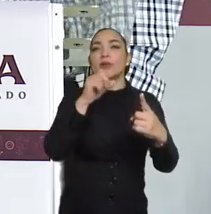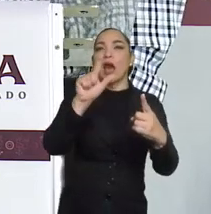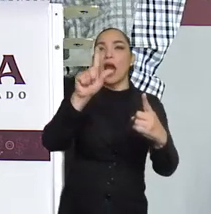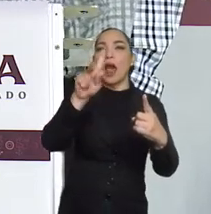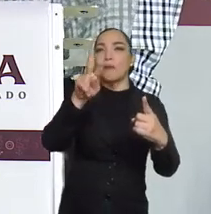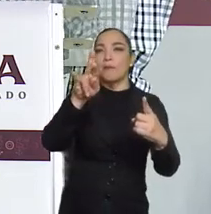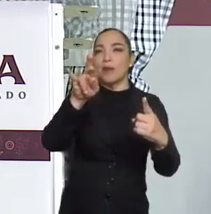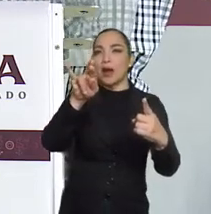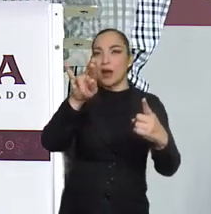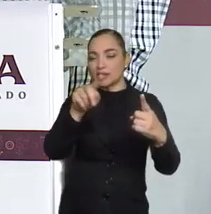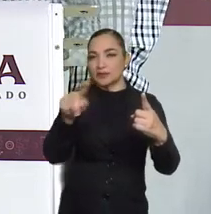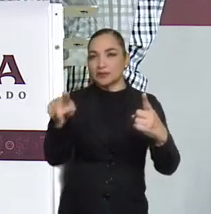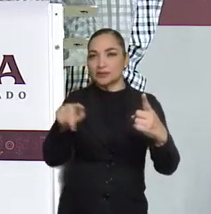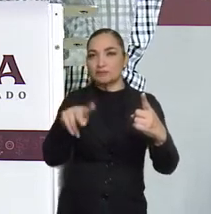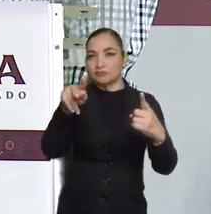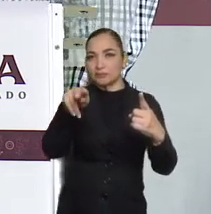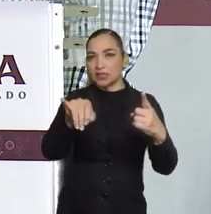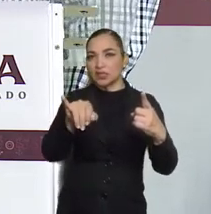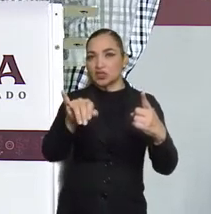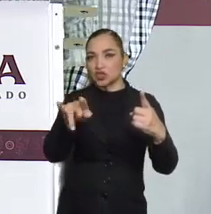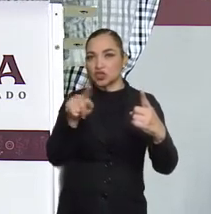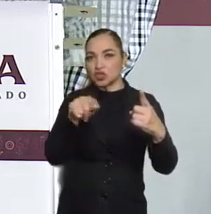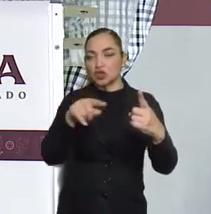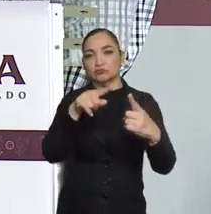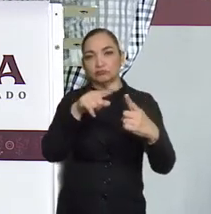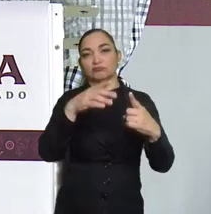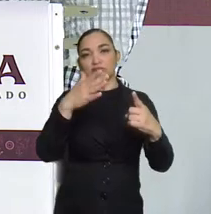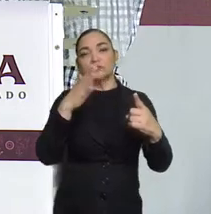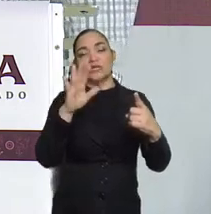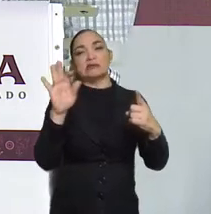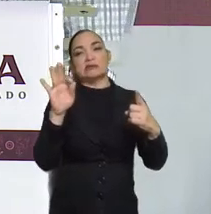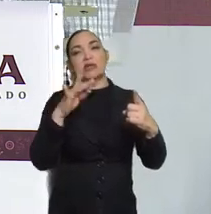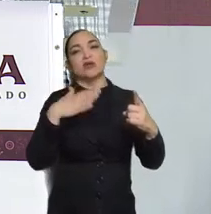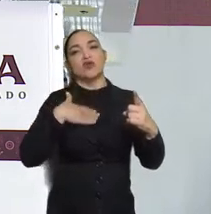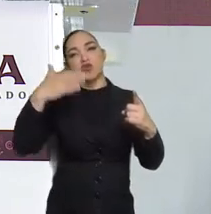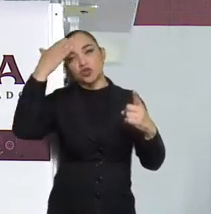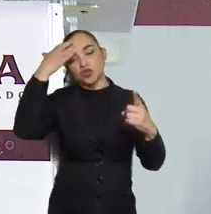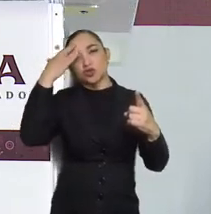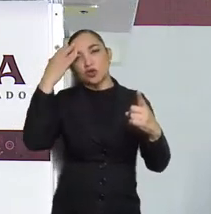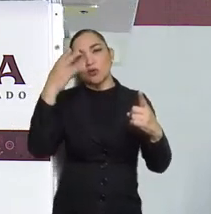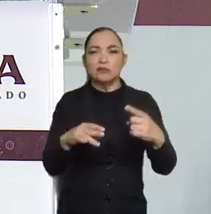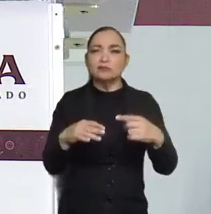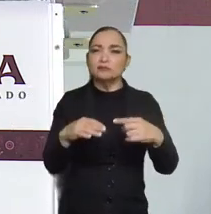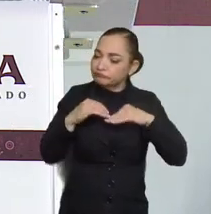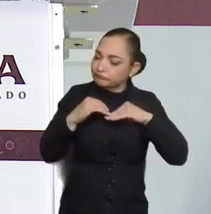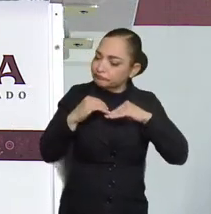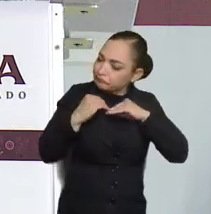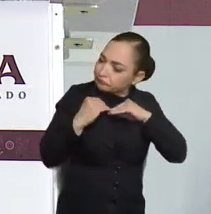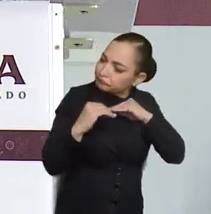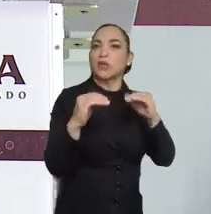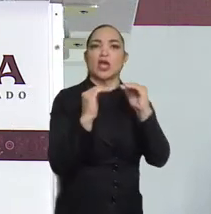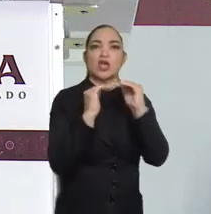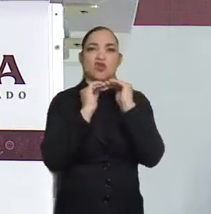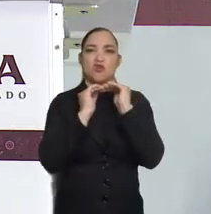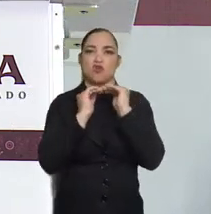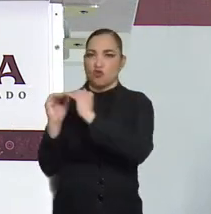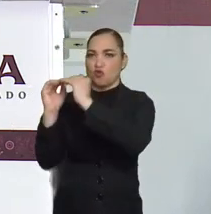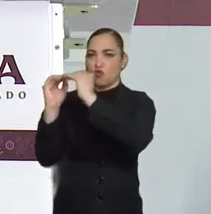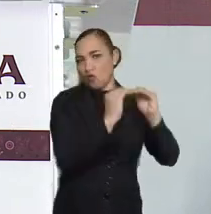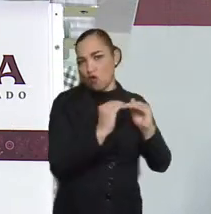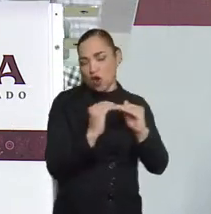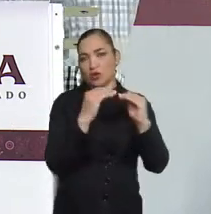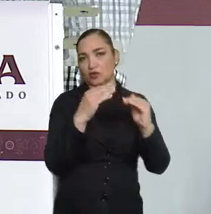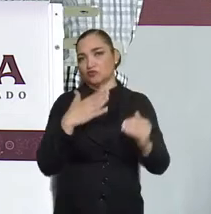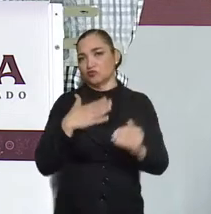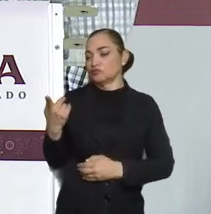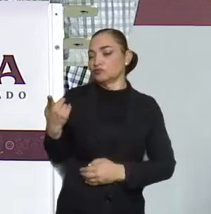Álvarez Pinzón, yo. Pero es eso es parejo. En realidad, ahí dimos una instrucción que